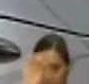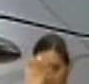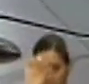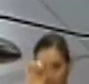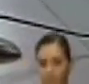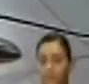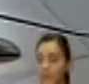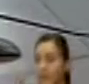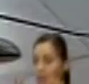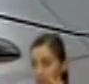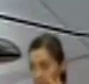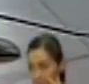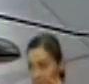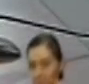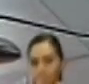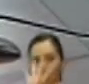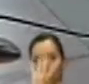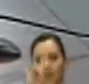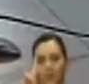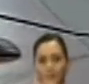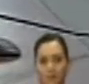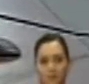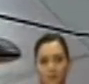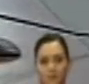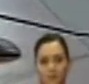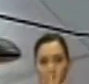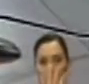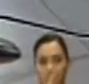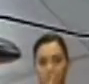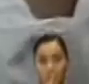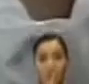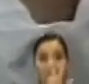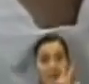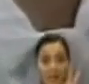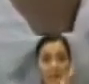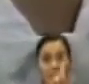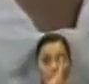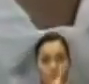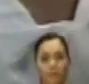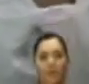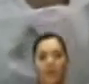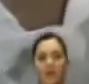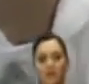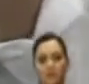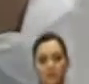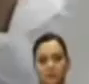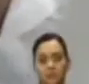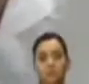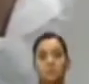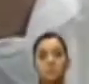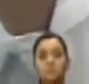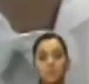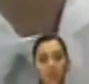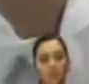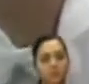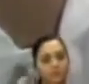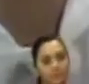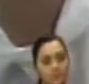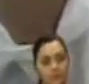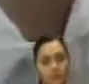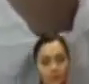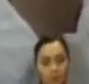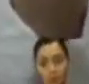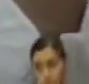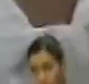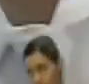corrijo. Corrijo, ¿eh? Sí, fueron 41 países. 31 ha obtenido medallas. Pero yo estaba casi seguro de eso. Por eso te pregunté